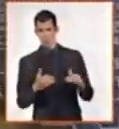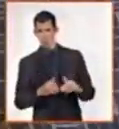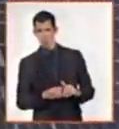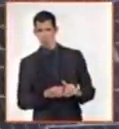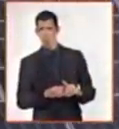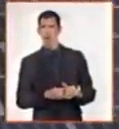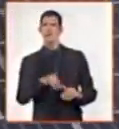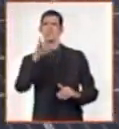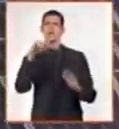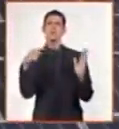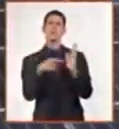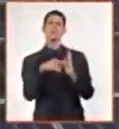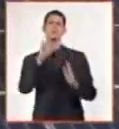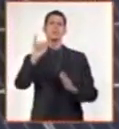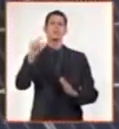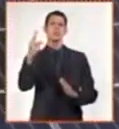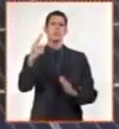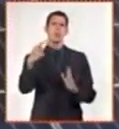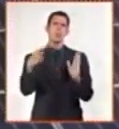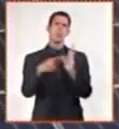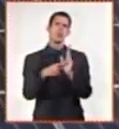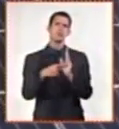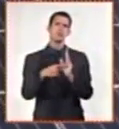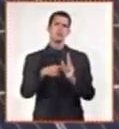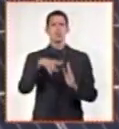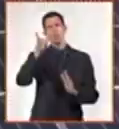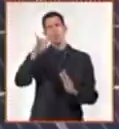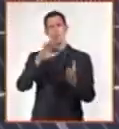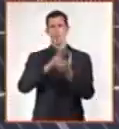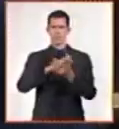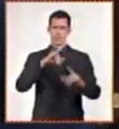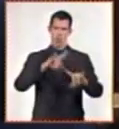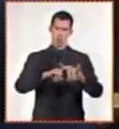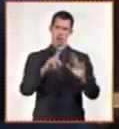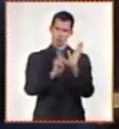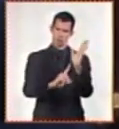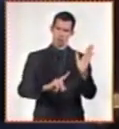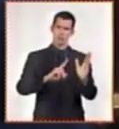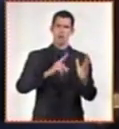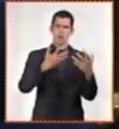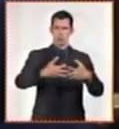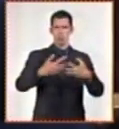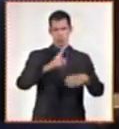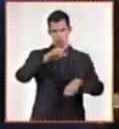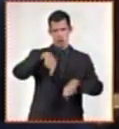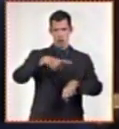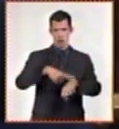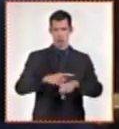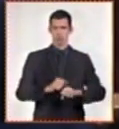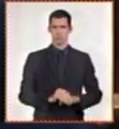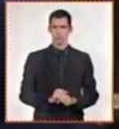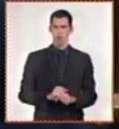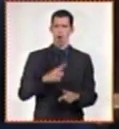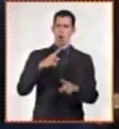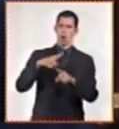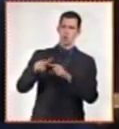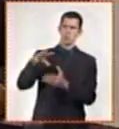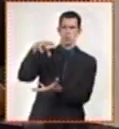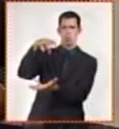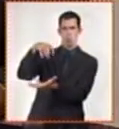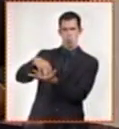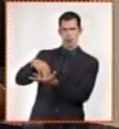61,9 megawatts. Y otro ejemplo es el central Ciro Redondo. Este